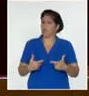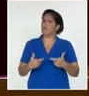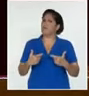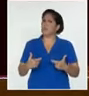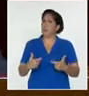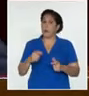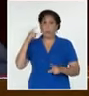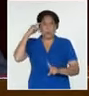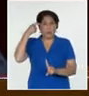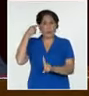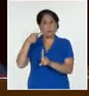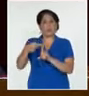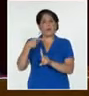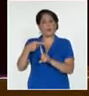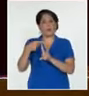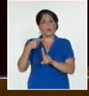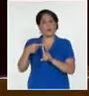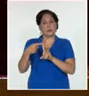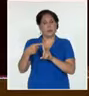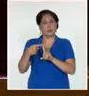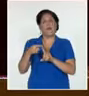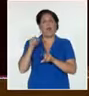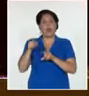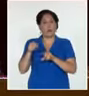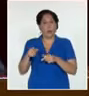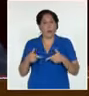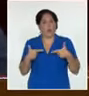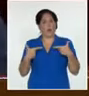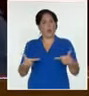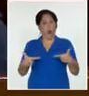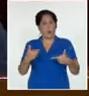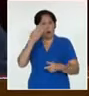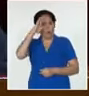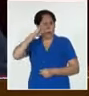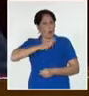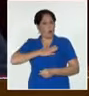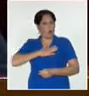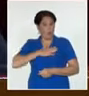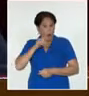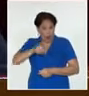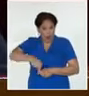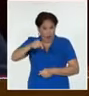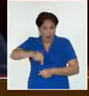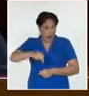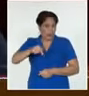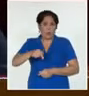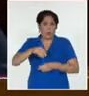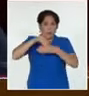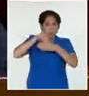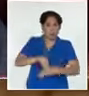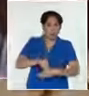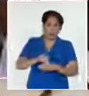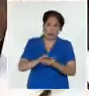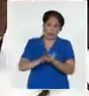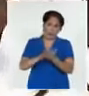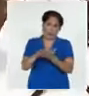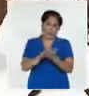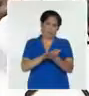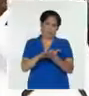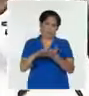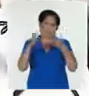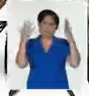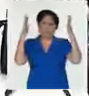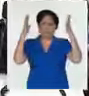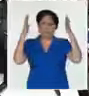optimismo, y también, por qué no decirlo, con guapería cubana, porque aquí no se rinde nadie.